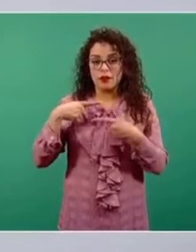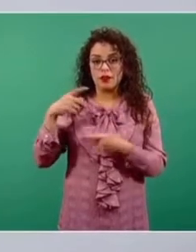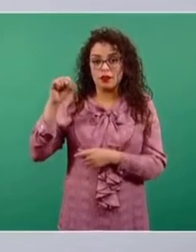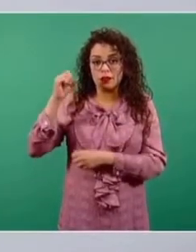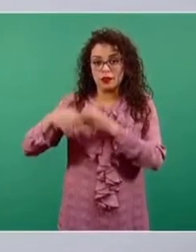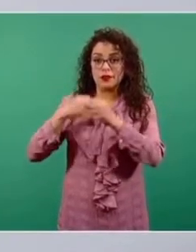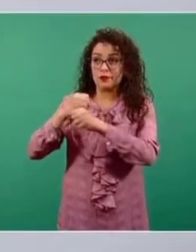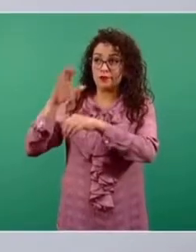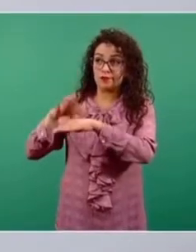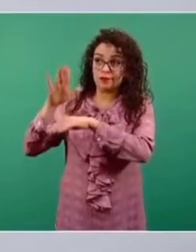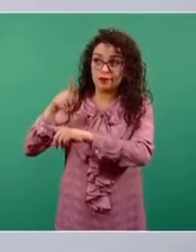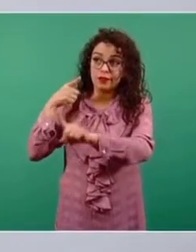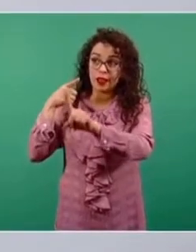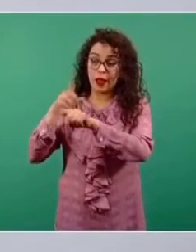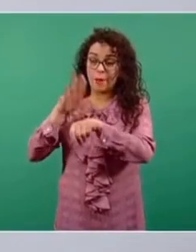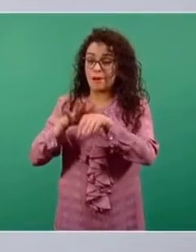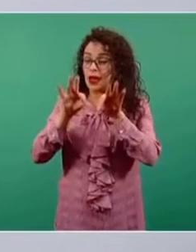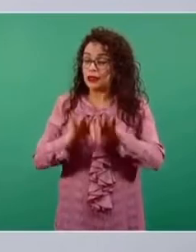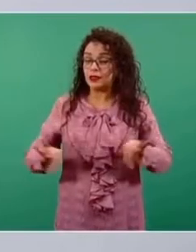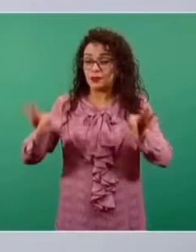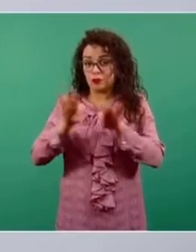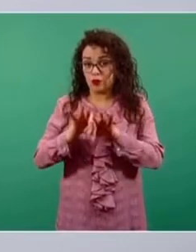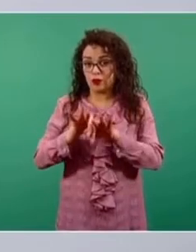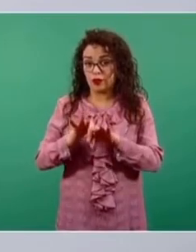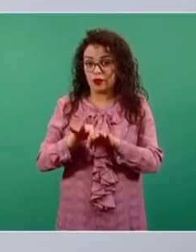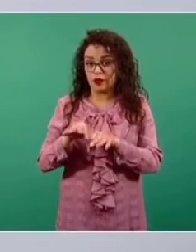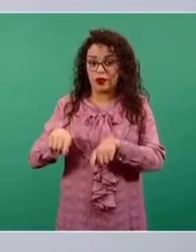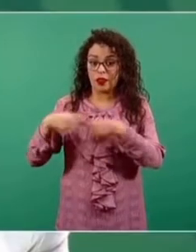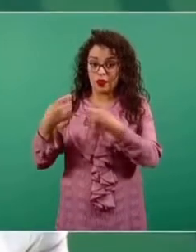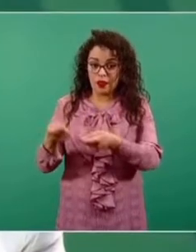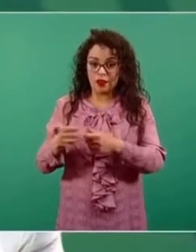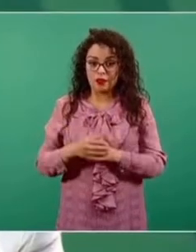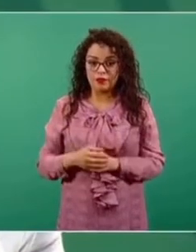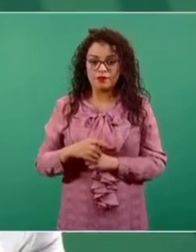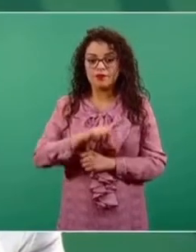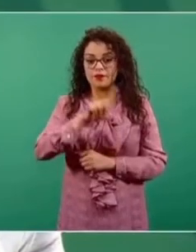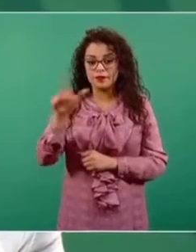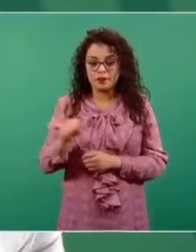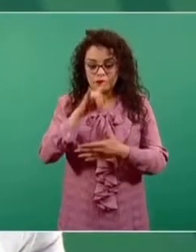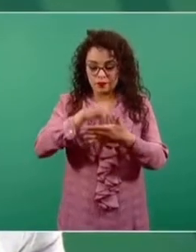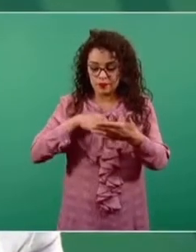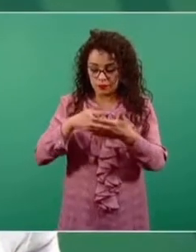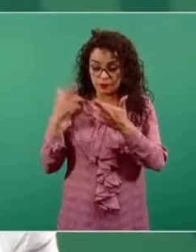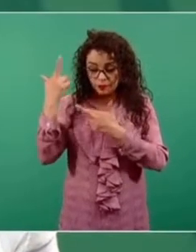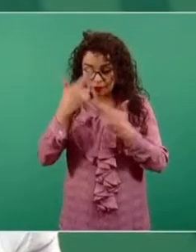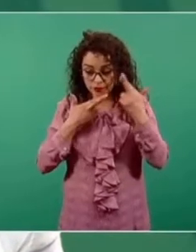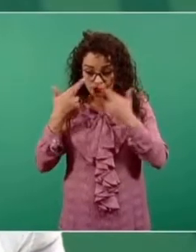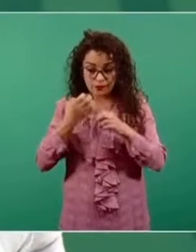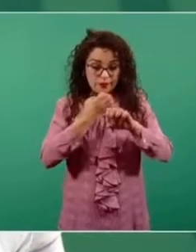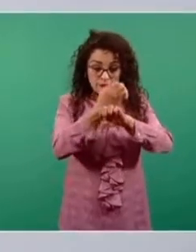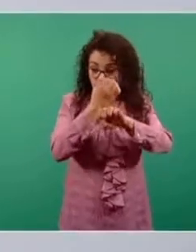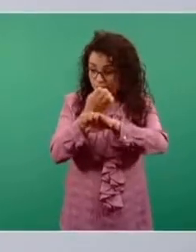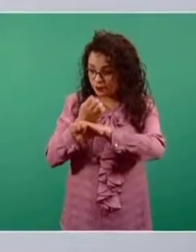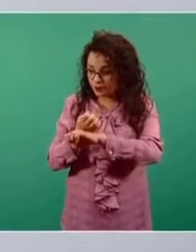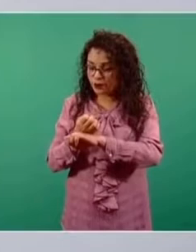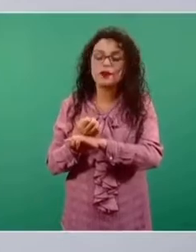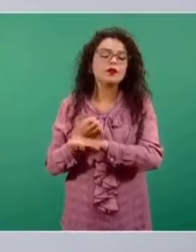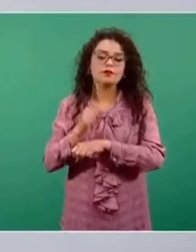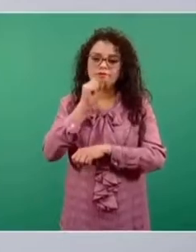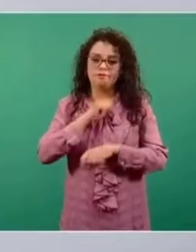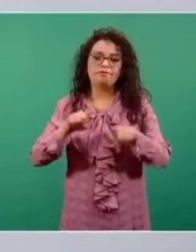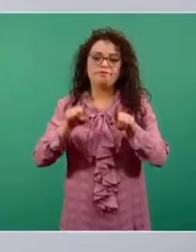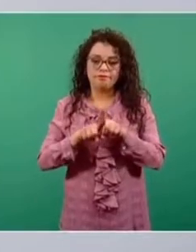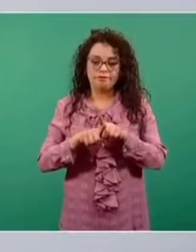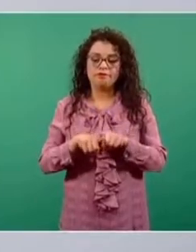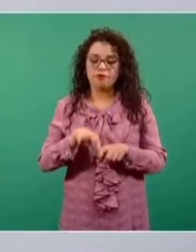ahorita el principal objetivo, en la medida que se sigan contando con las listas validadas en las entidades, también podrán seguirse